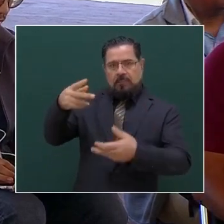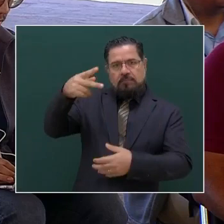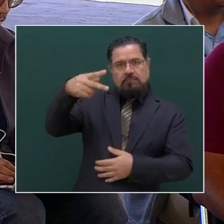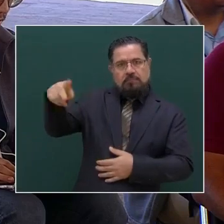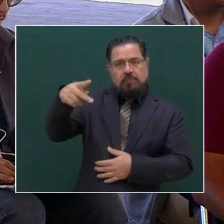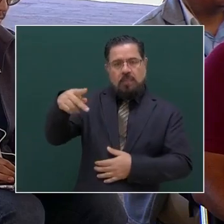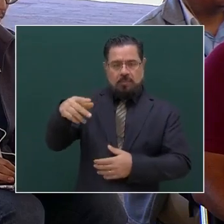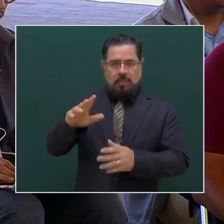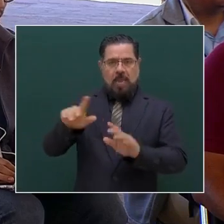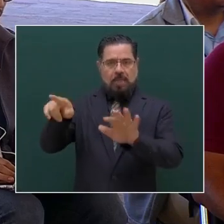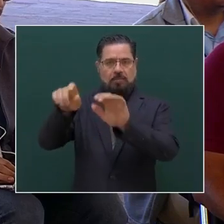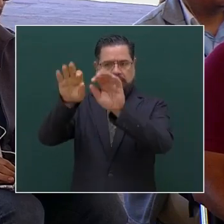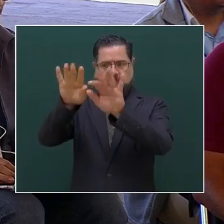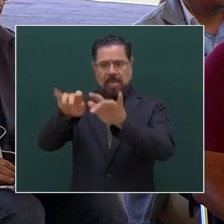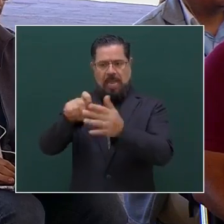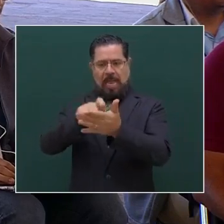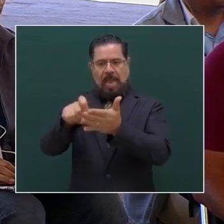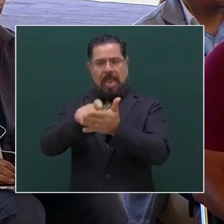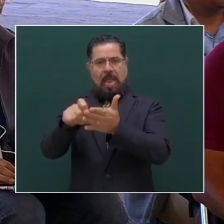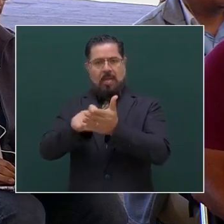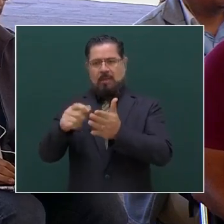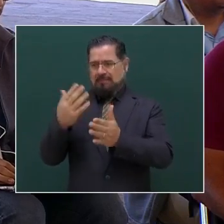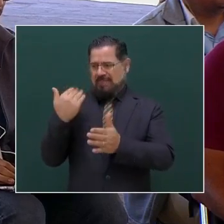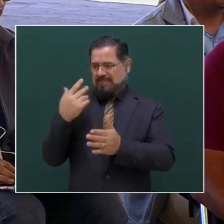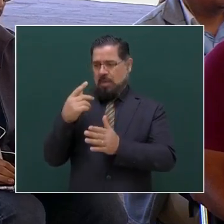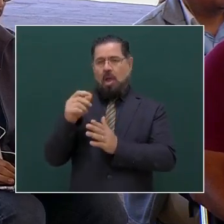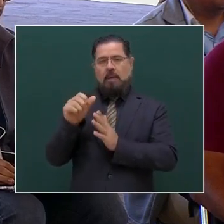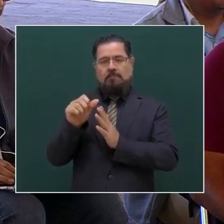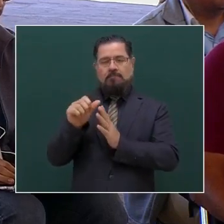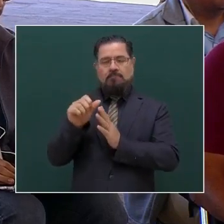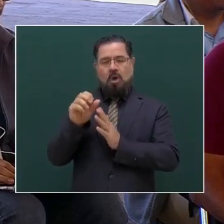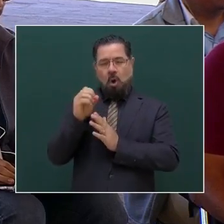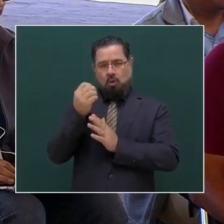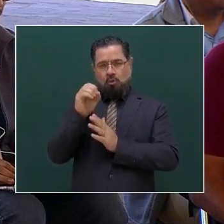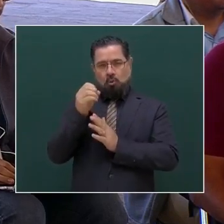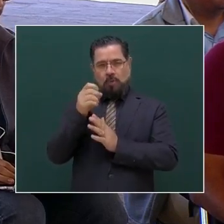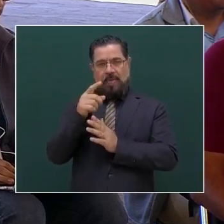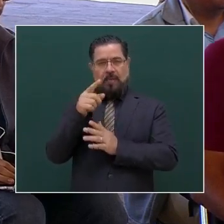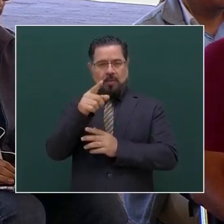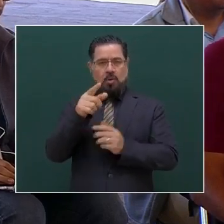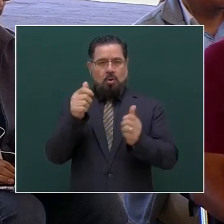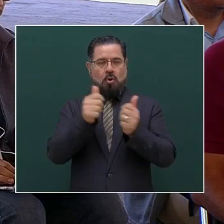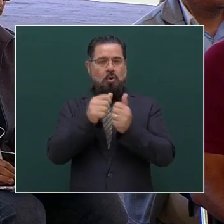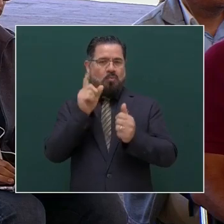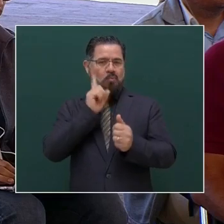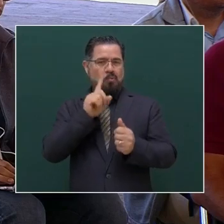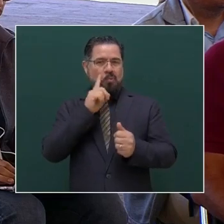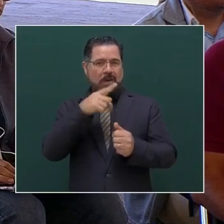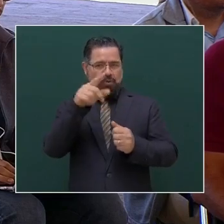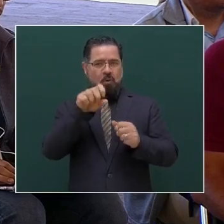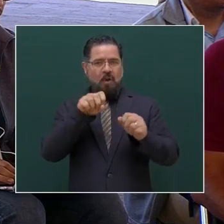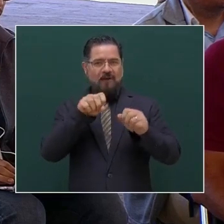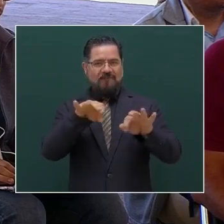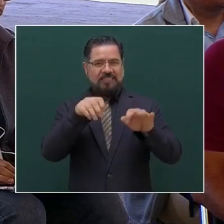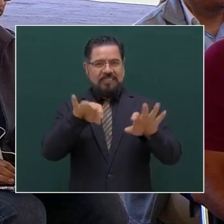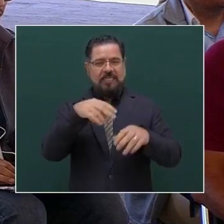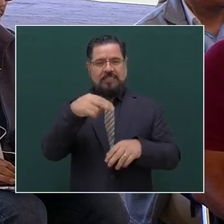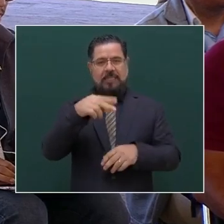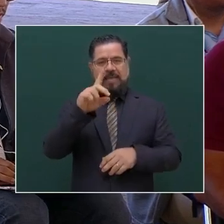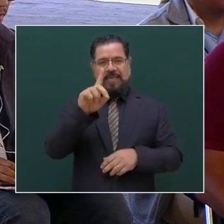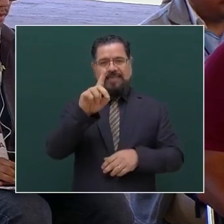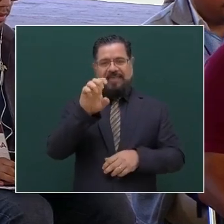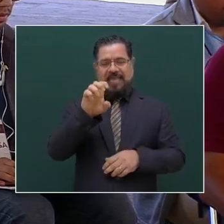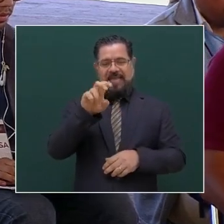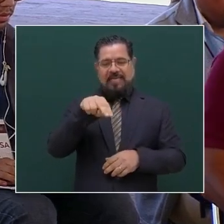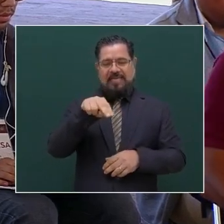un escrito a principios de octubre con Denise, que está en su oficina, y para tratar, para ver qué puede hacer usted